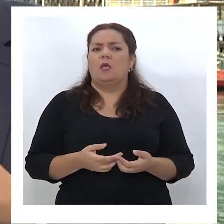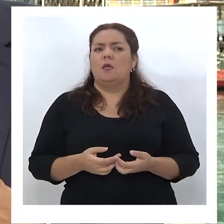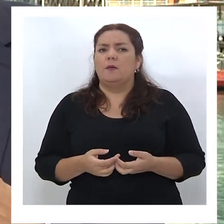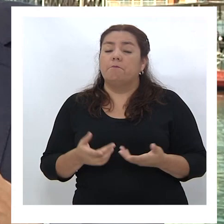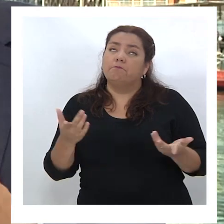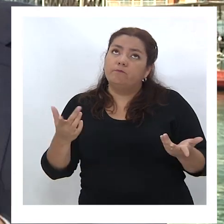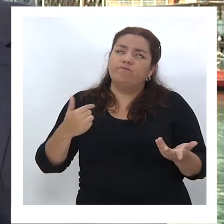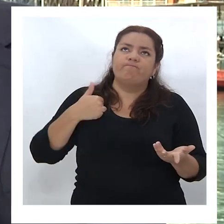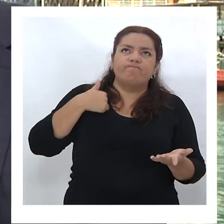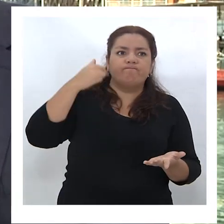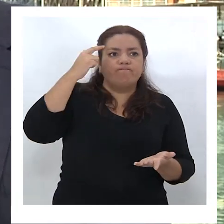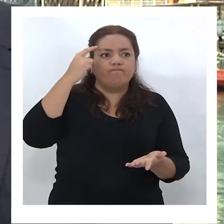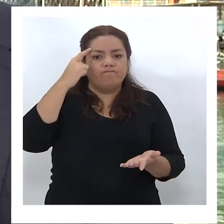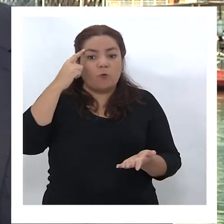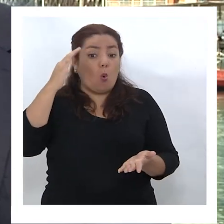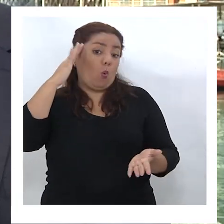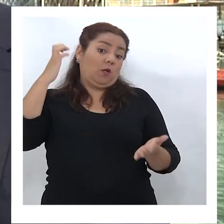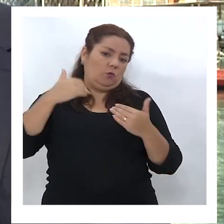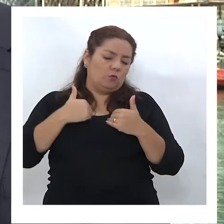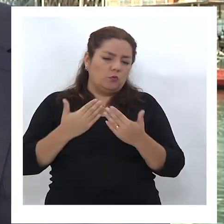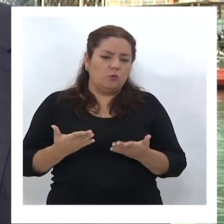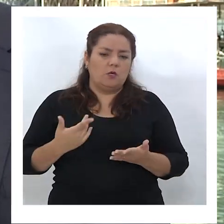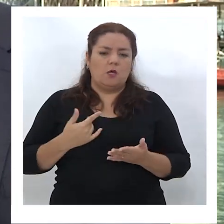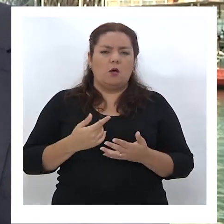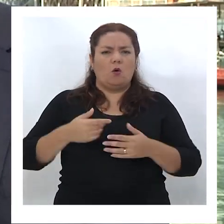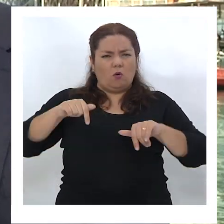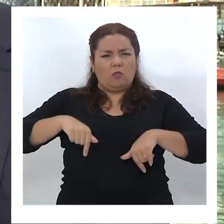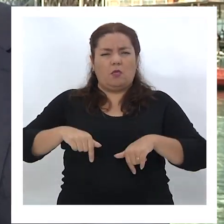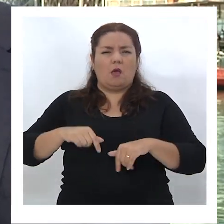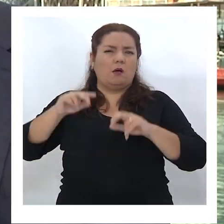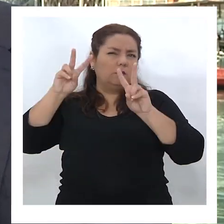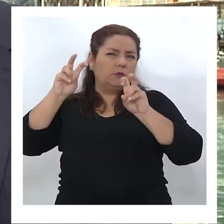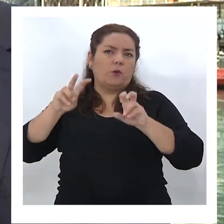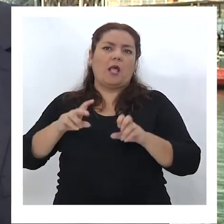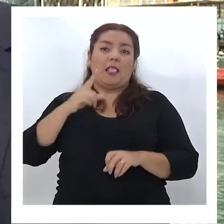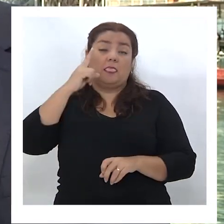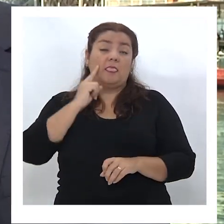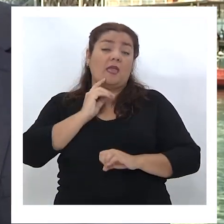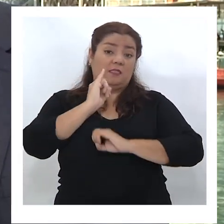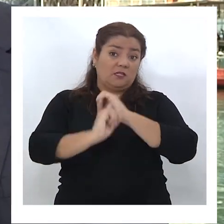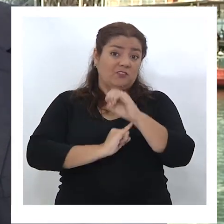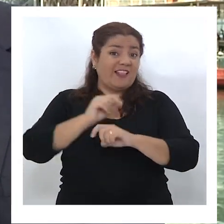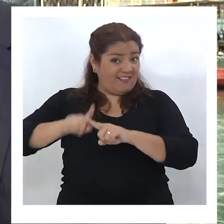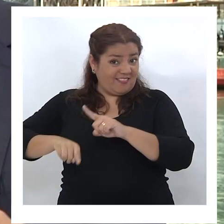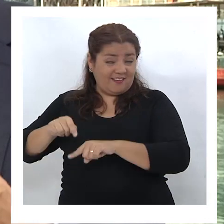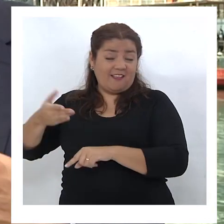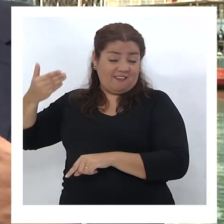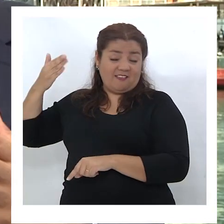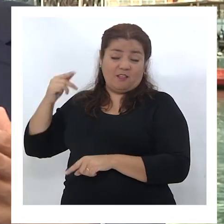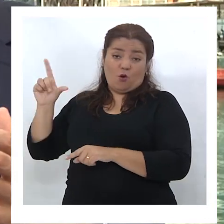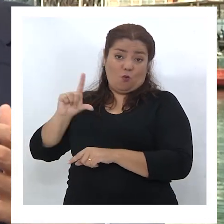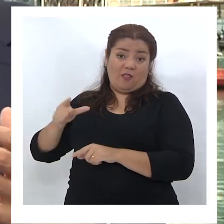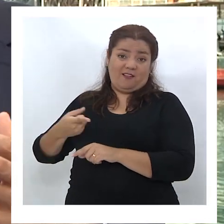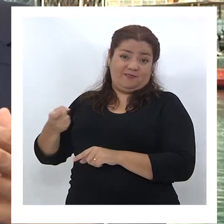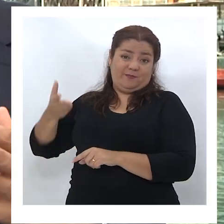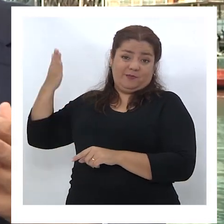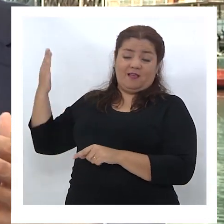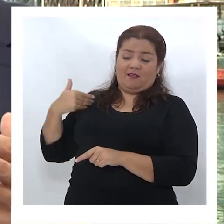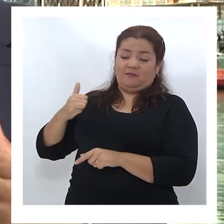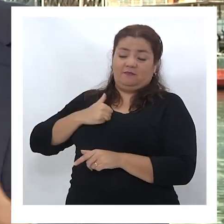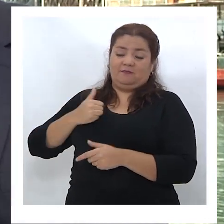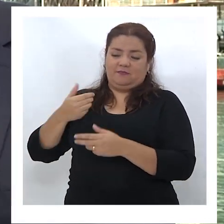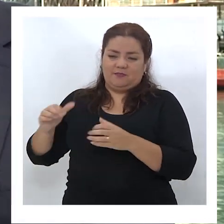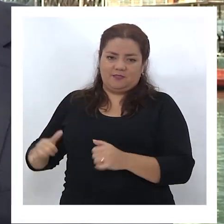Efectivamente, creo yo, lo comentaba a propósito del Día Internacional de la Tierra que se celebró este lunes pasado, yo creo que